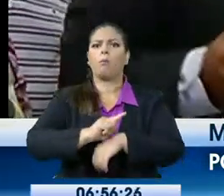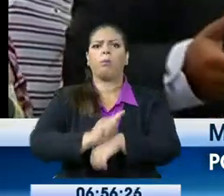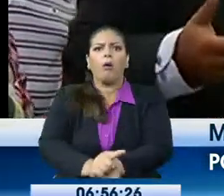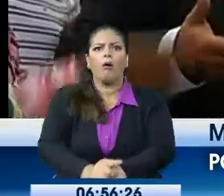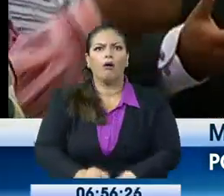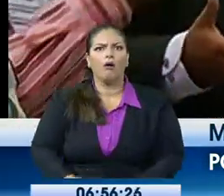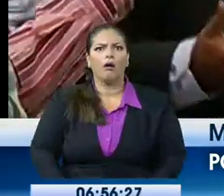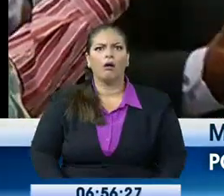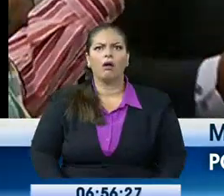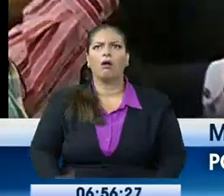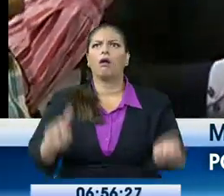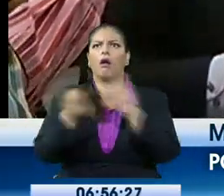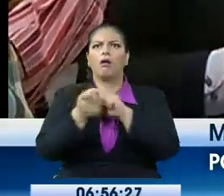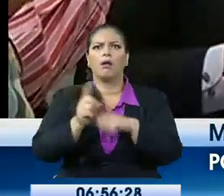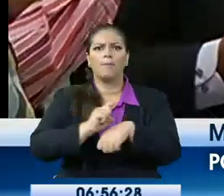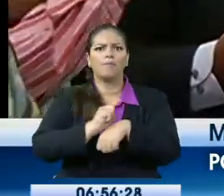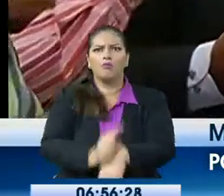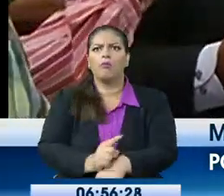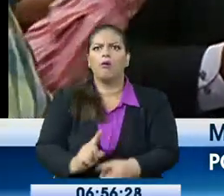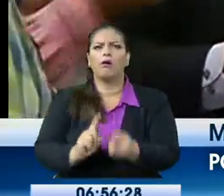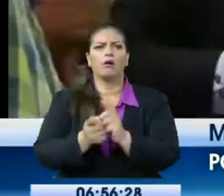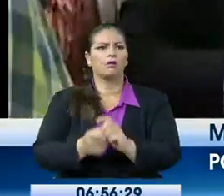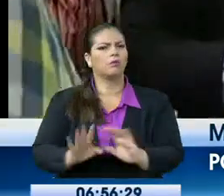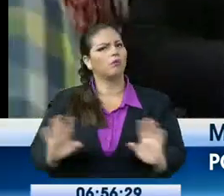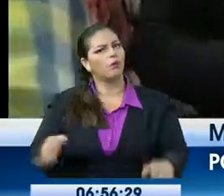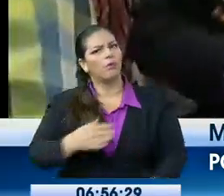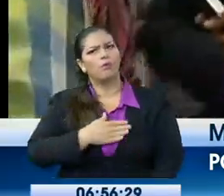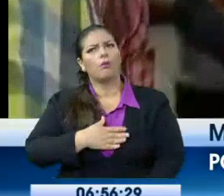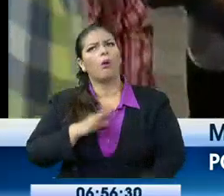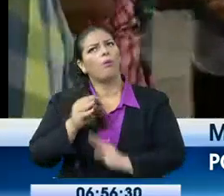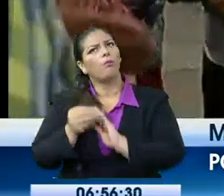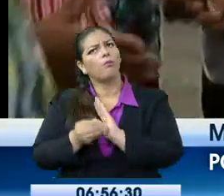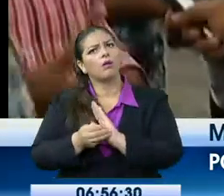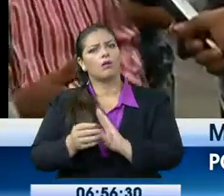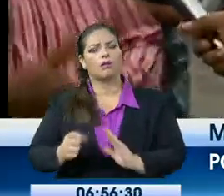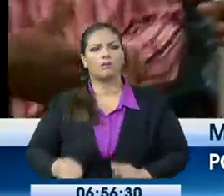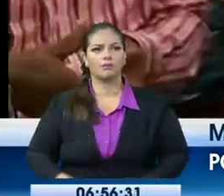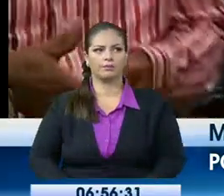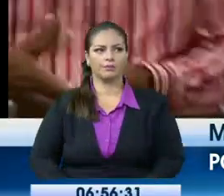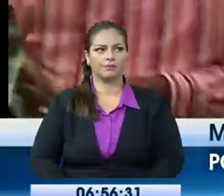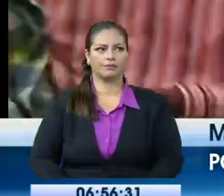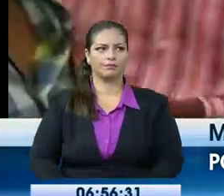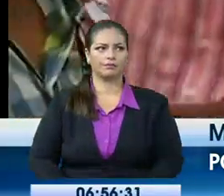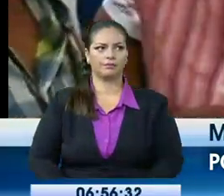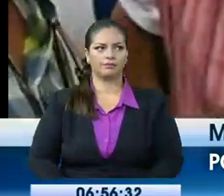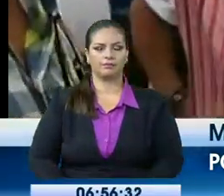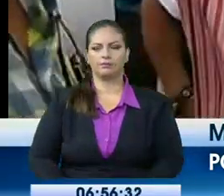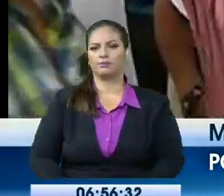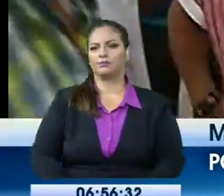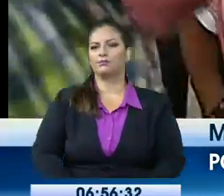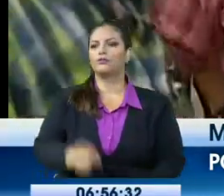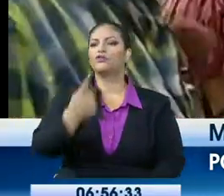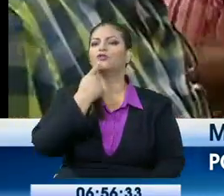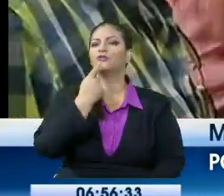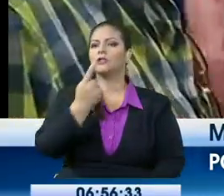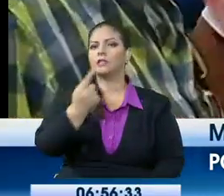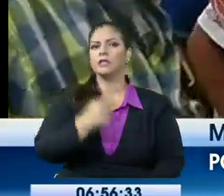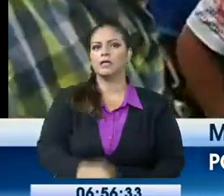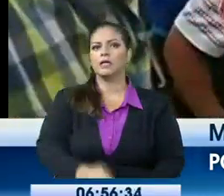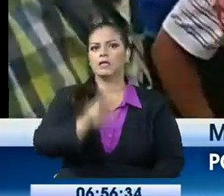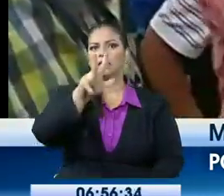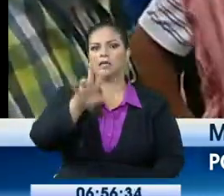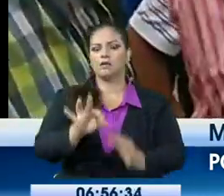Eso sí lo va a hacer el arquitecto Granda. Pero no solamente lo que usted dice, los 3 metros, que sea todo,